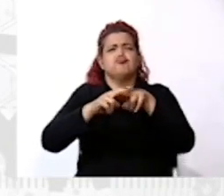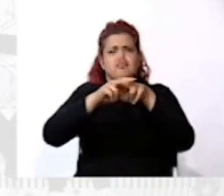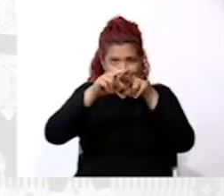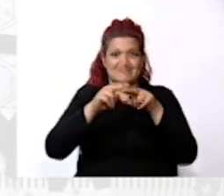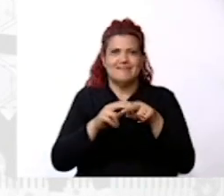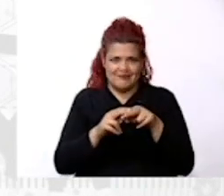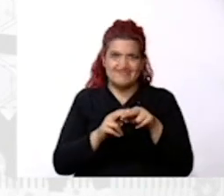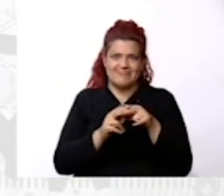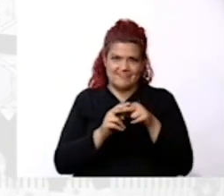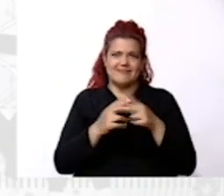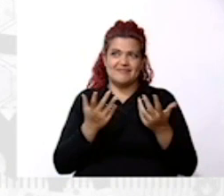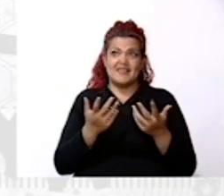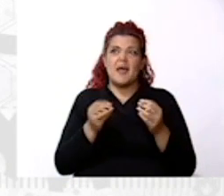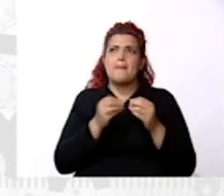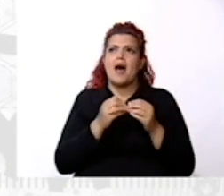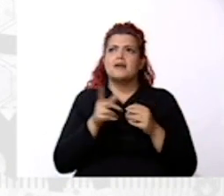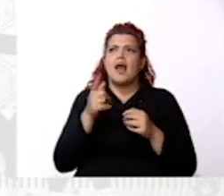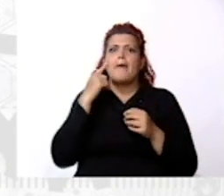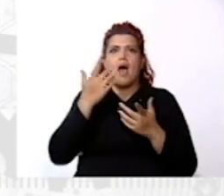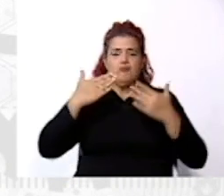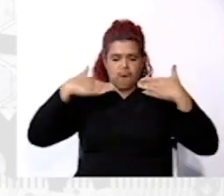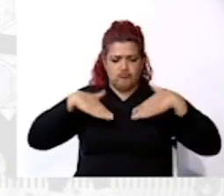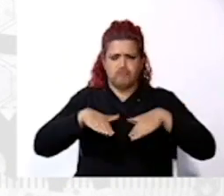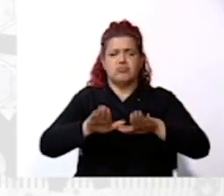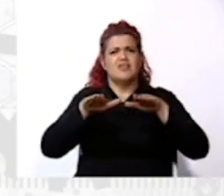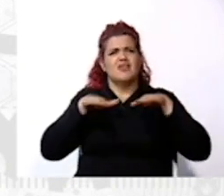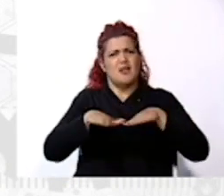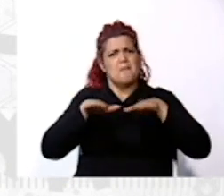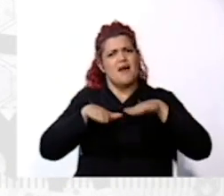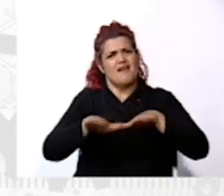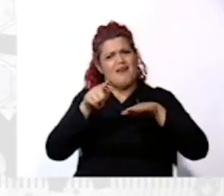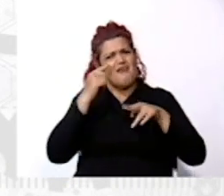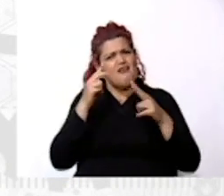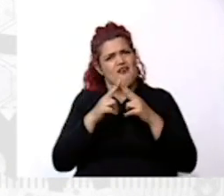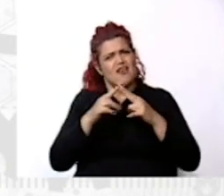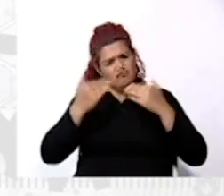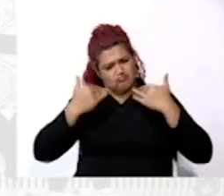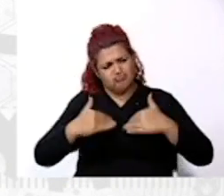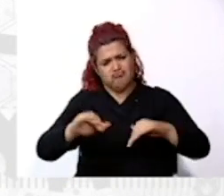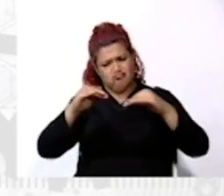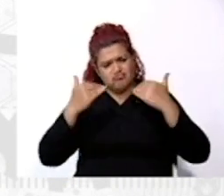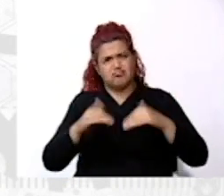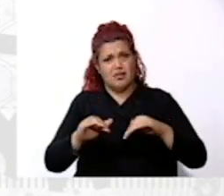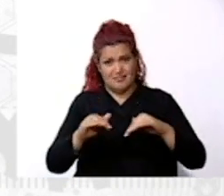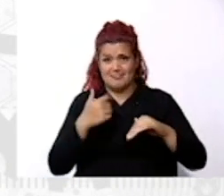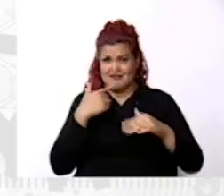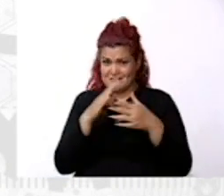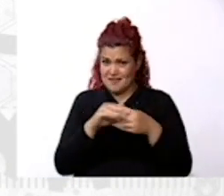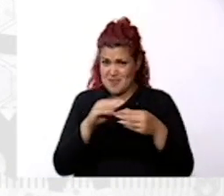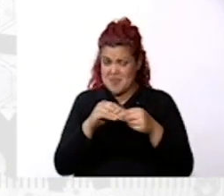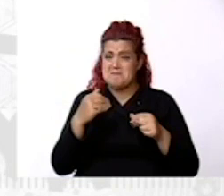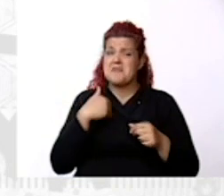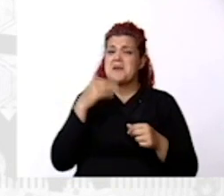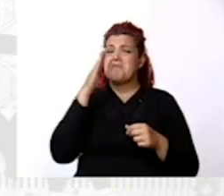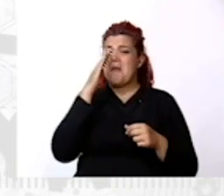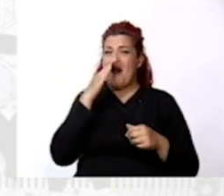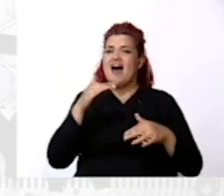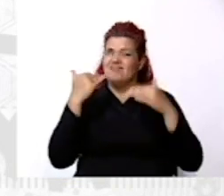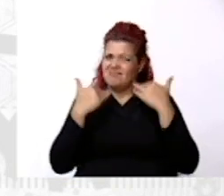supuesto, máquina de coser. ¿Conocen una máquina de coser? Les cuento, mi mamá era